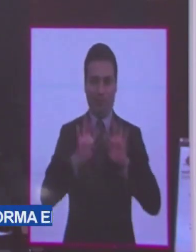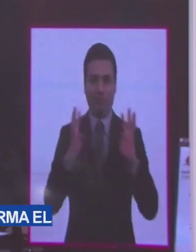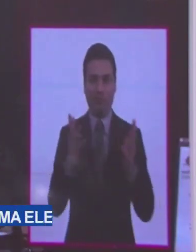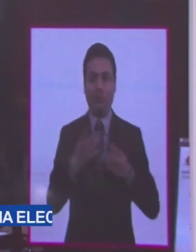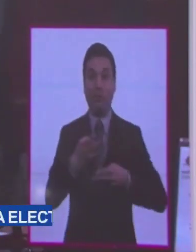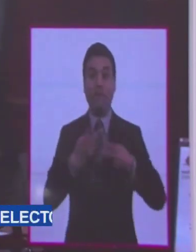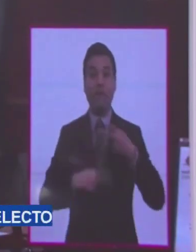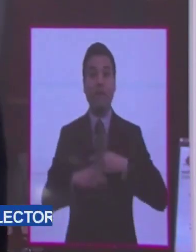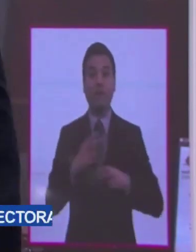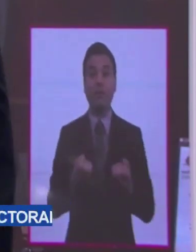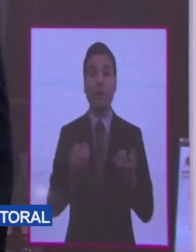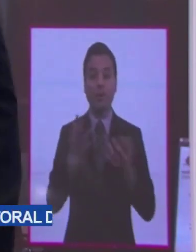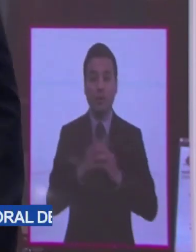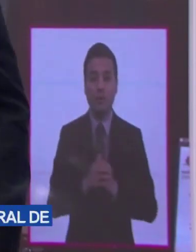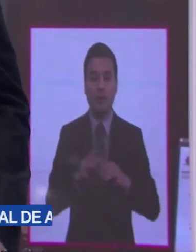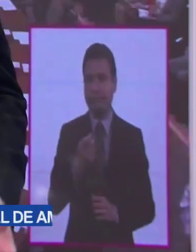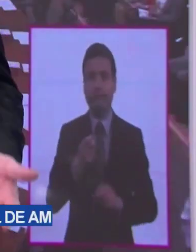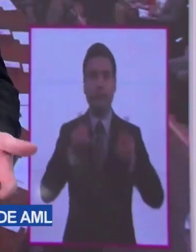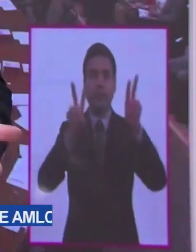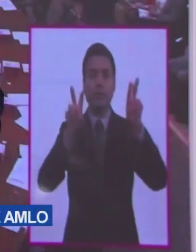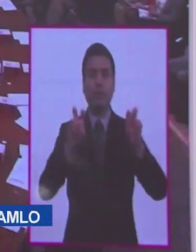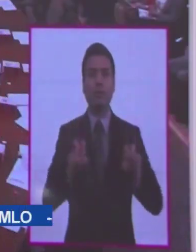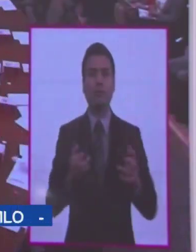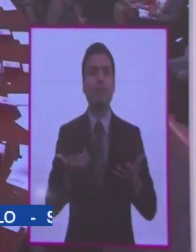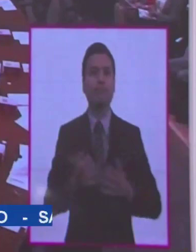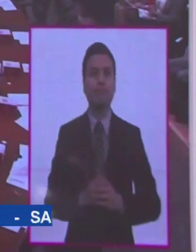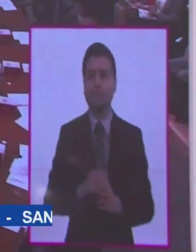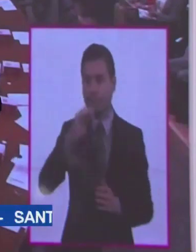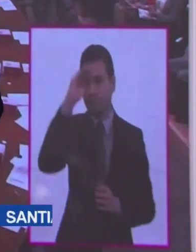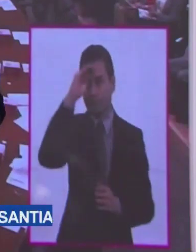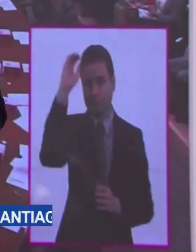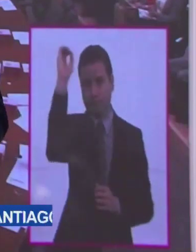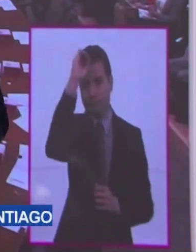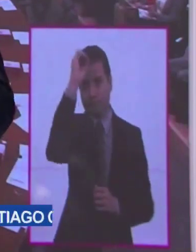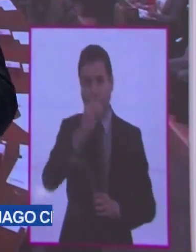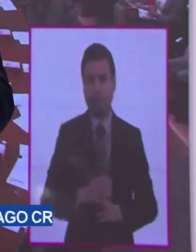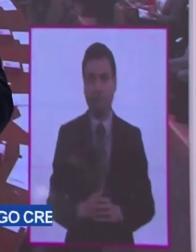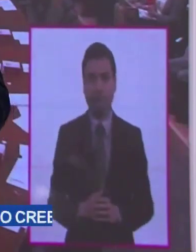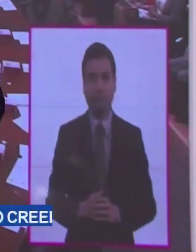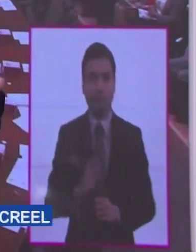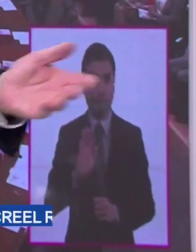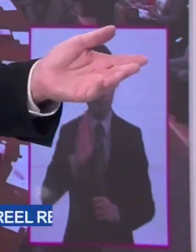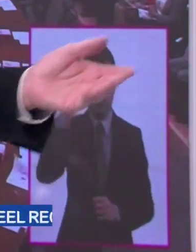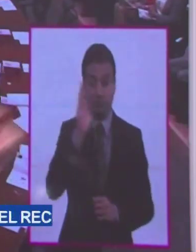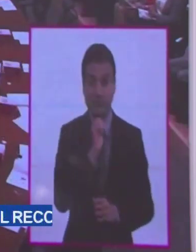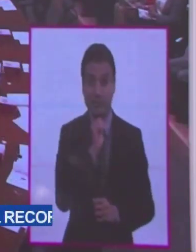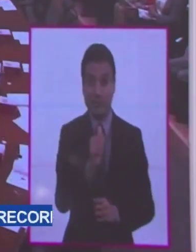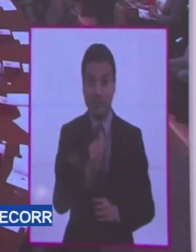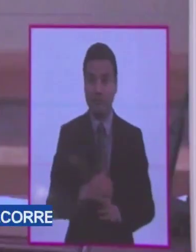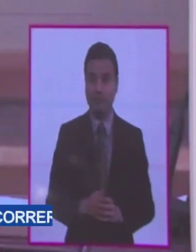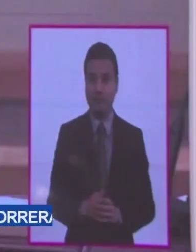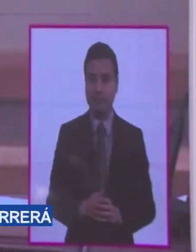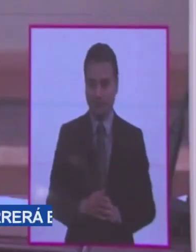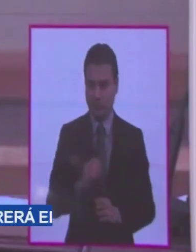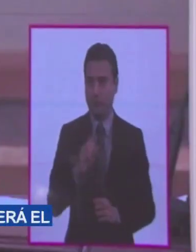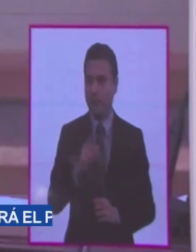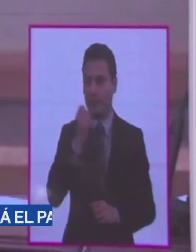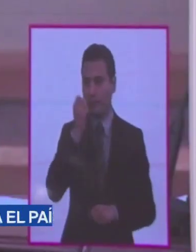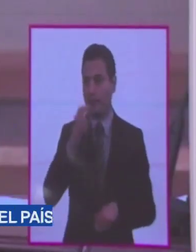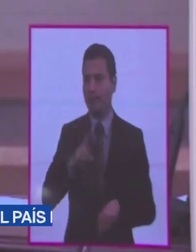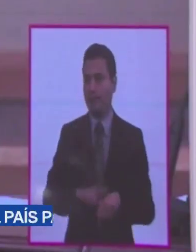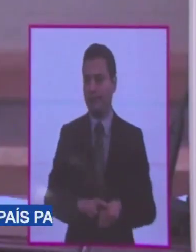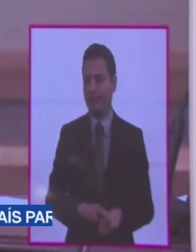las elecciones Si queremos que este país progrese y que la democracia mexicana siga avanzando Aunque lo ha hecho muy